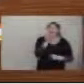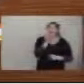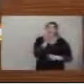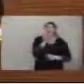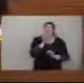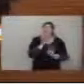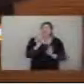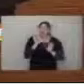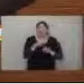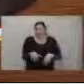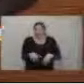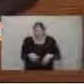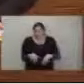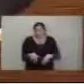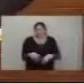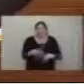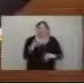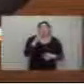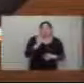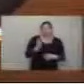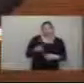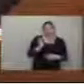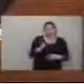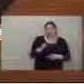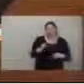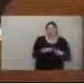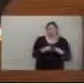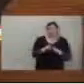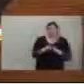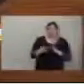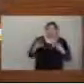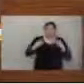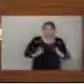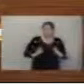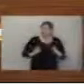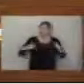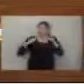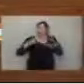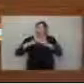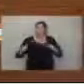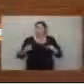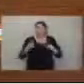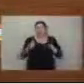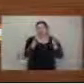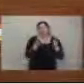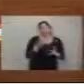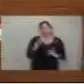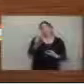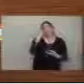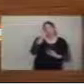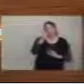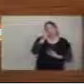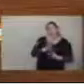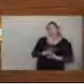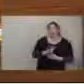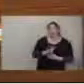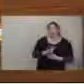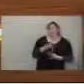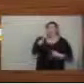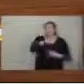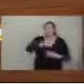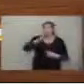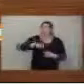León, que efectivamente mantiene como Asturias la ratio de 4 alumnos. Le voy a leer la prensa del lunes. 1.000 personas claman contra el